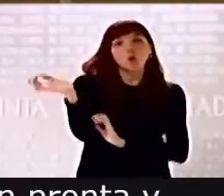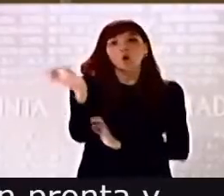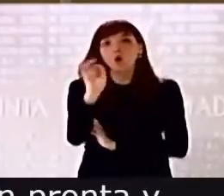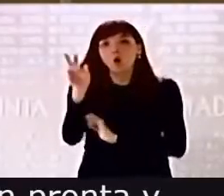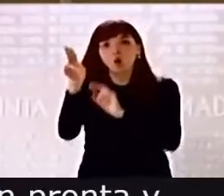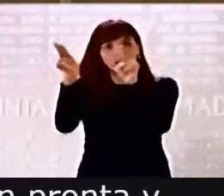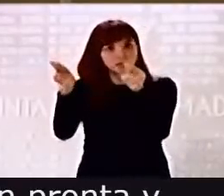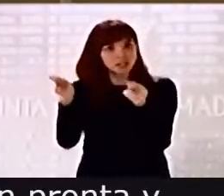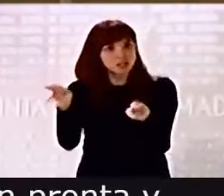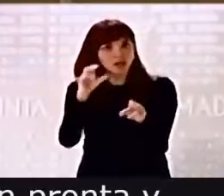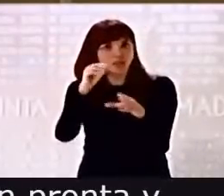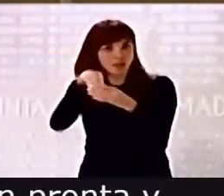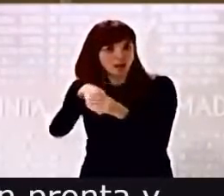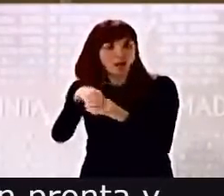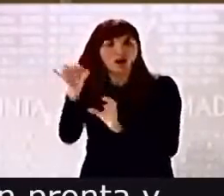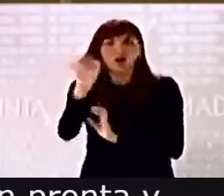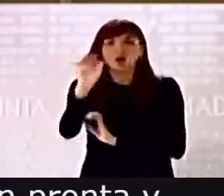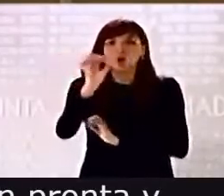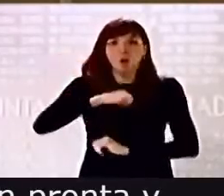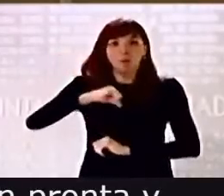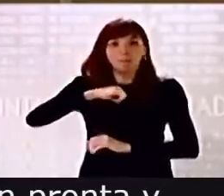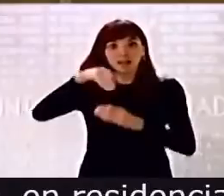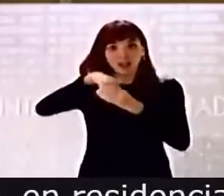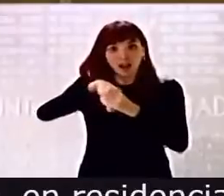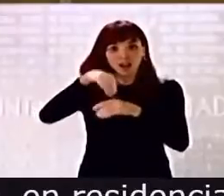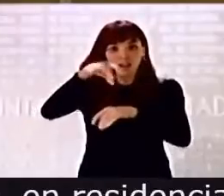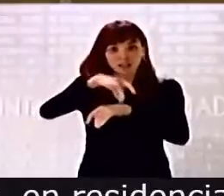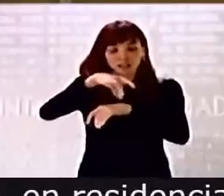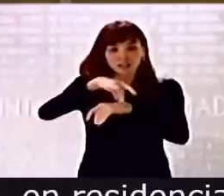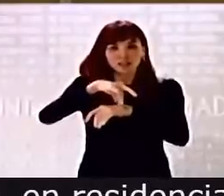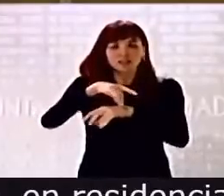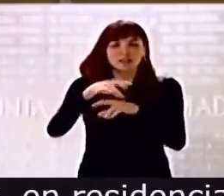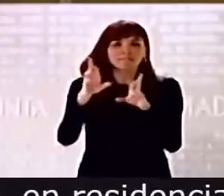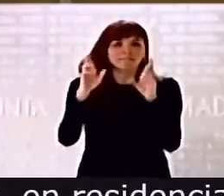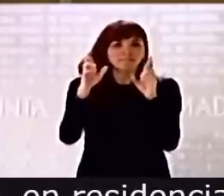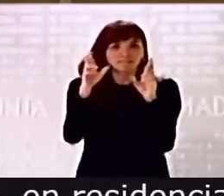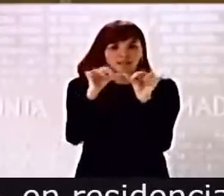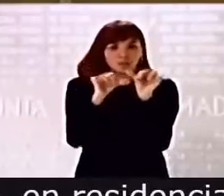bien estén en centros hospitalarios,